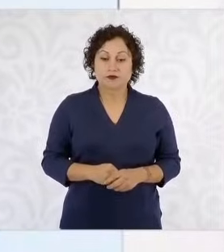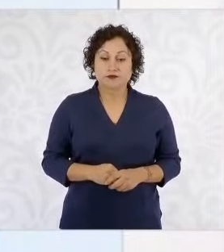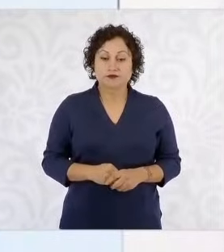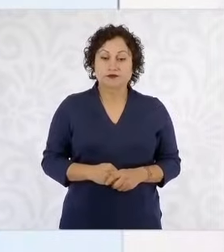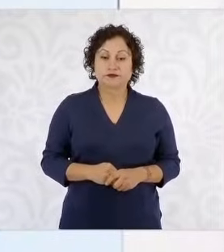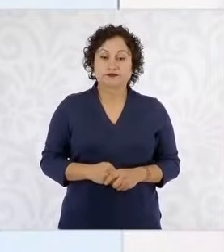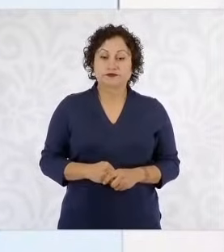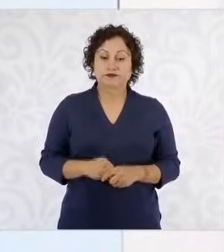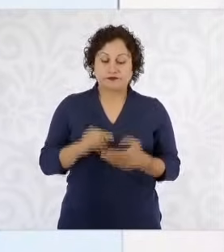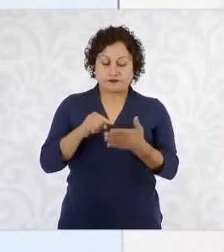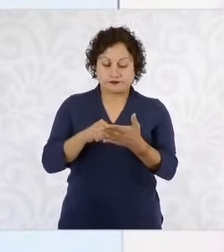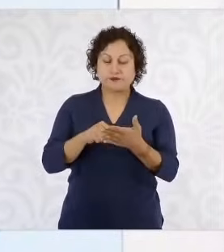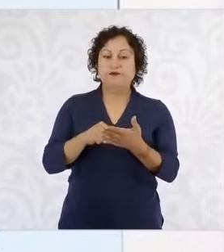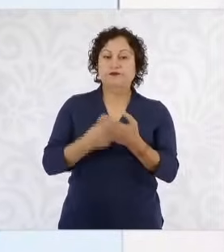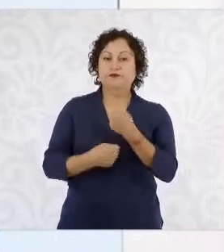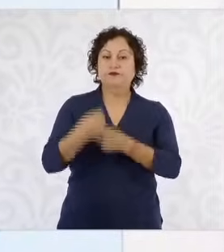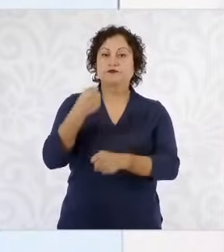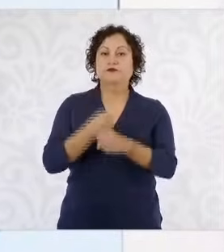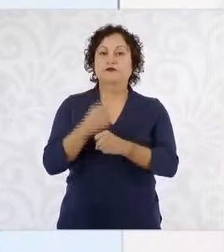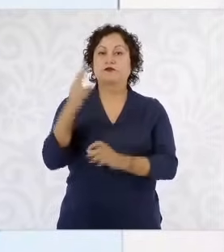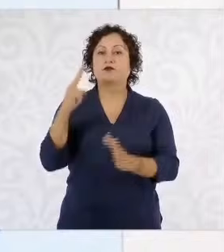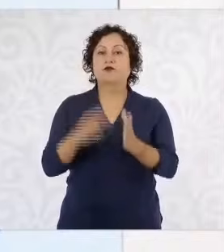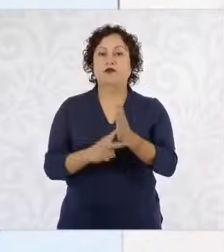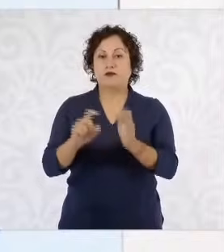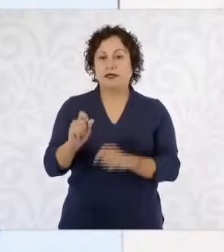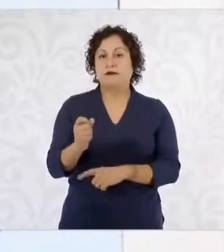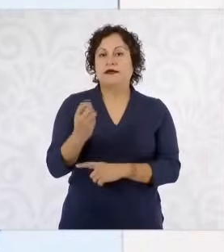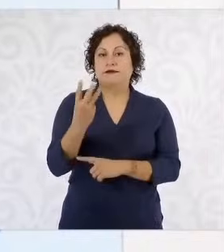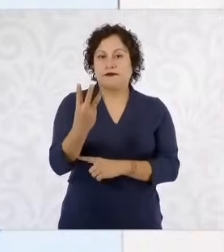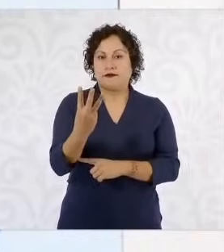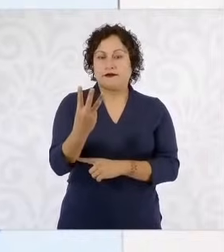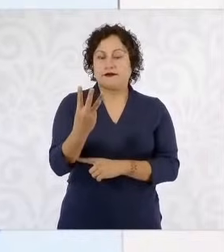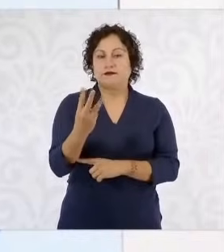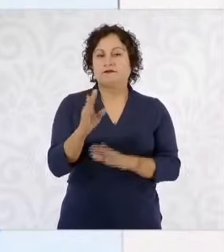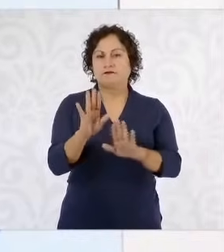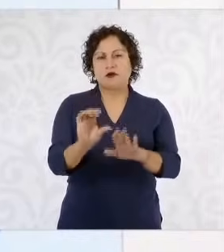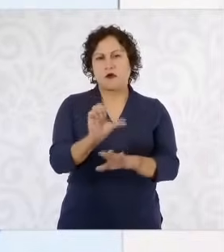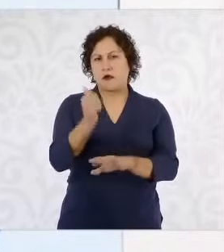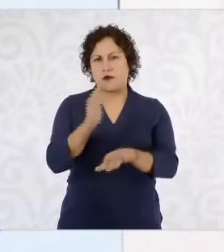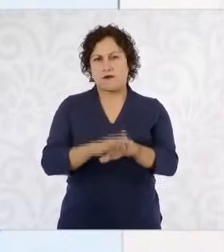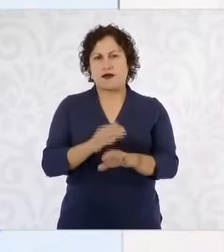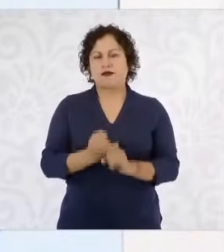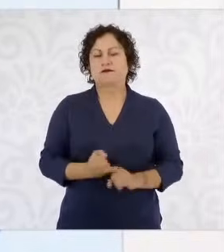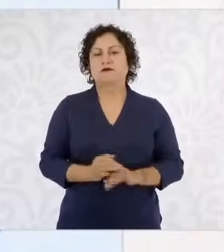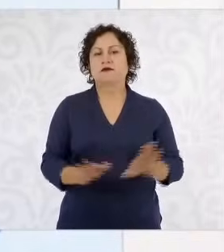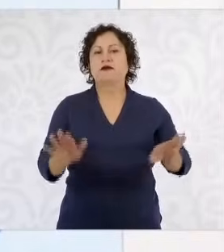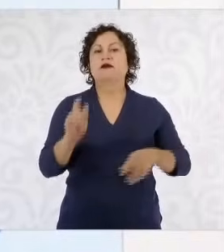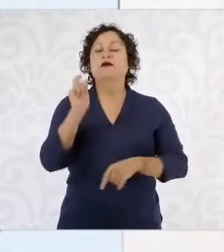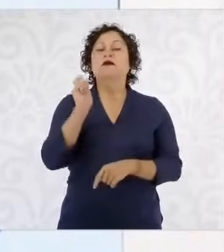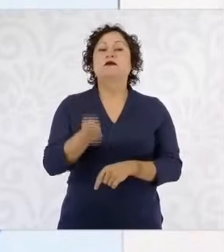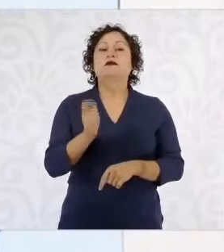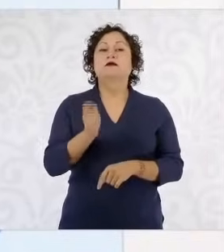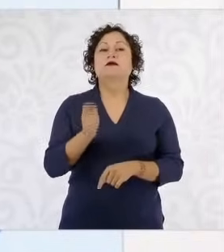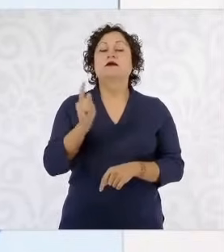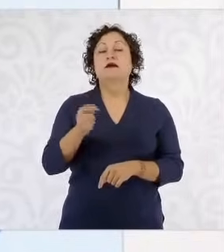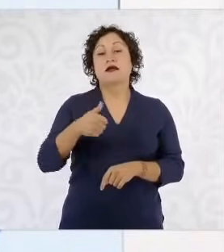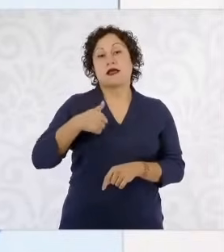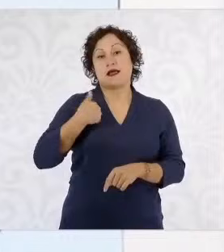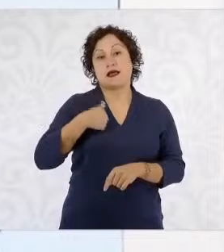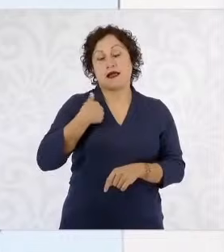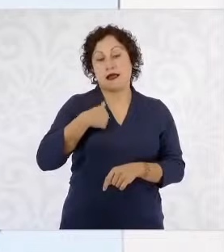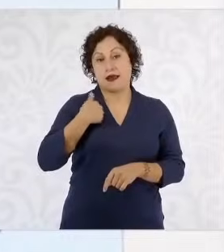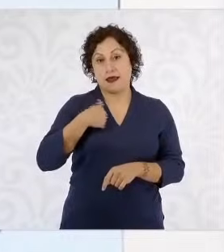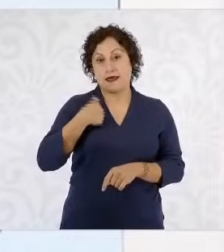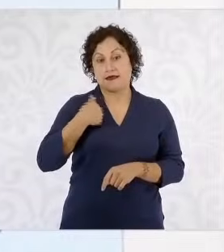Fíjense, en 2023, entre otros muchos datos, ¿no? Las importaciones canadienses de vehículos eléctricos de